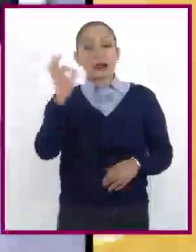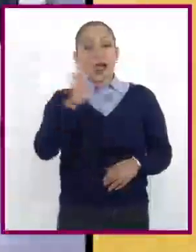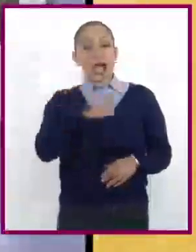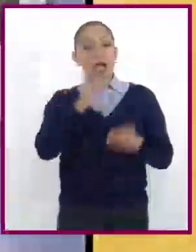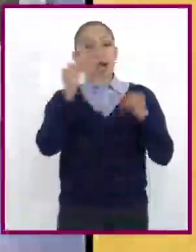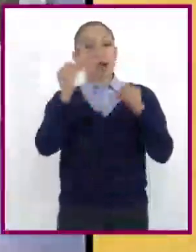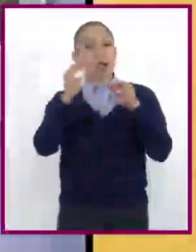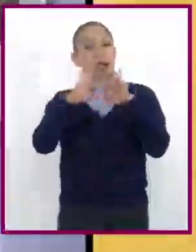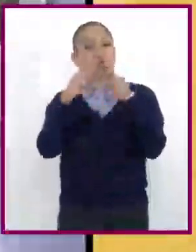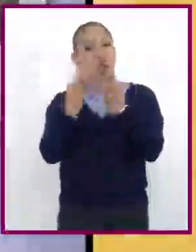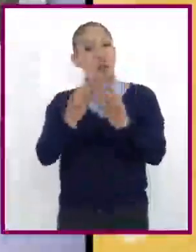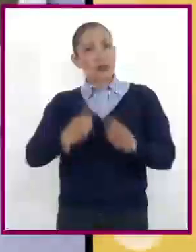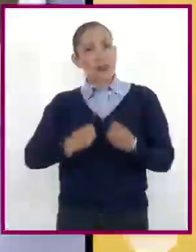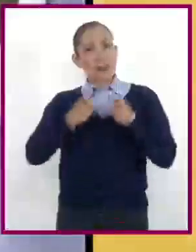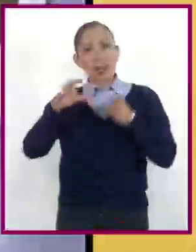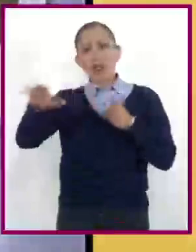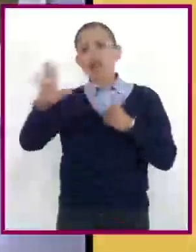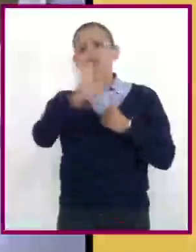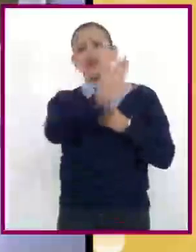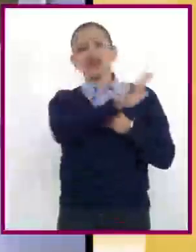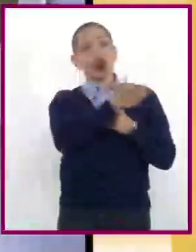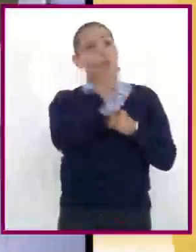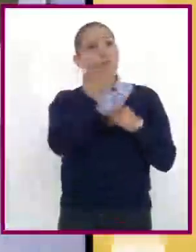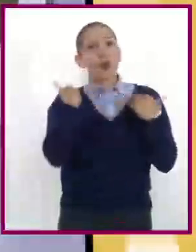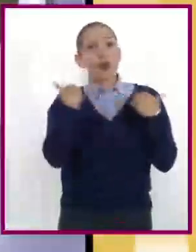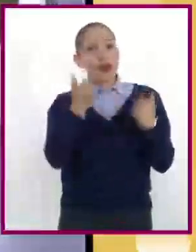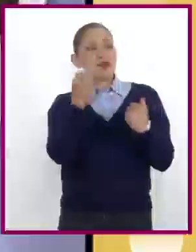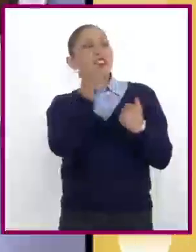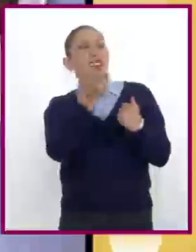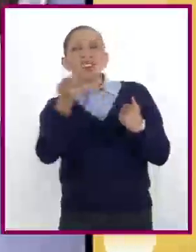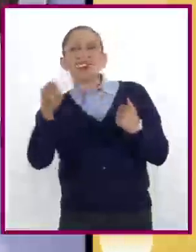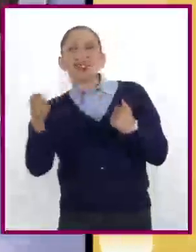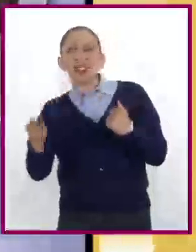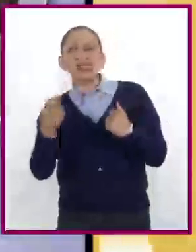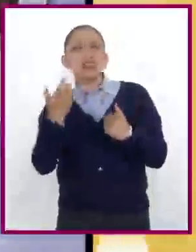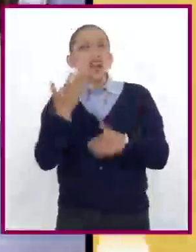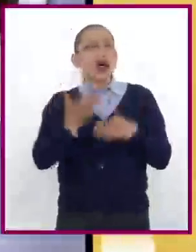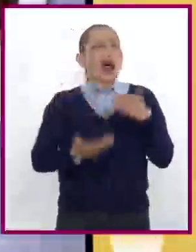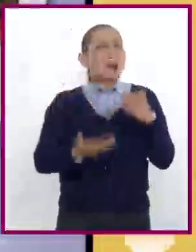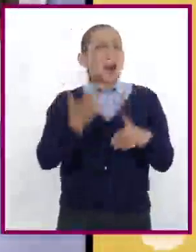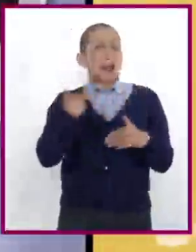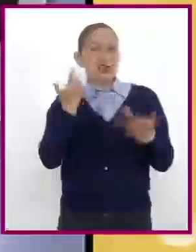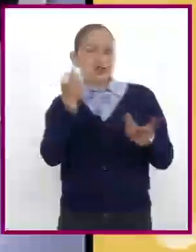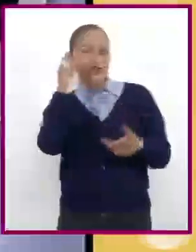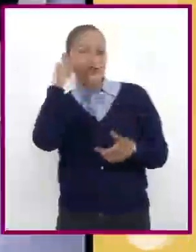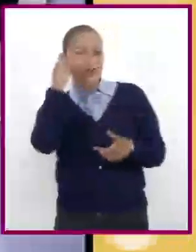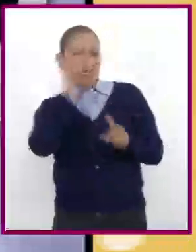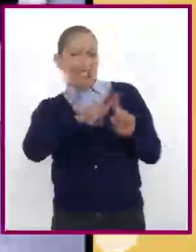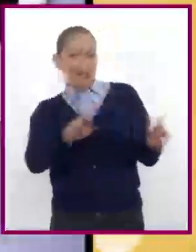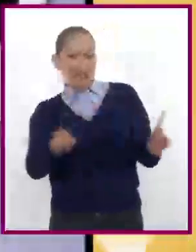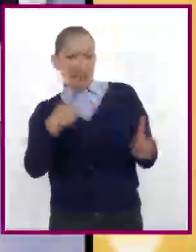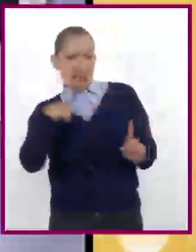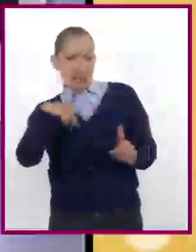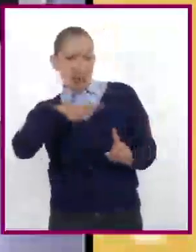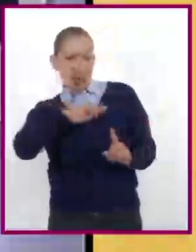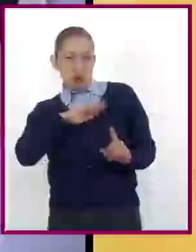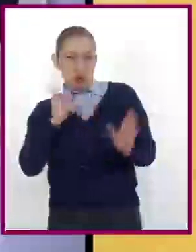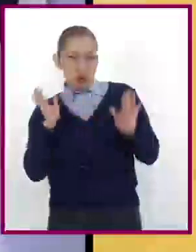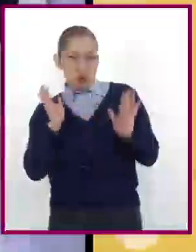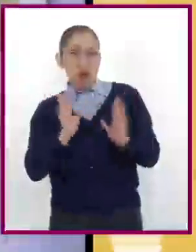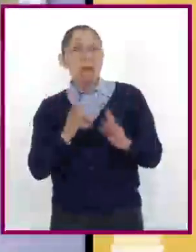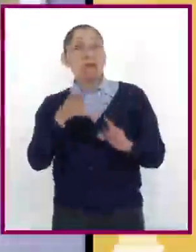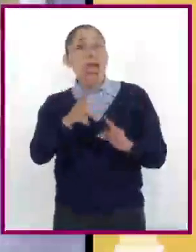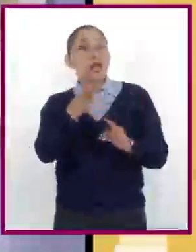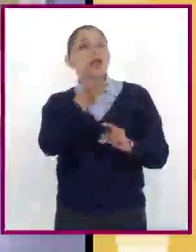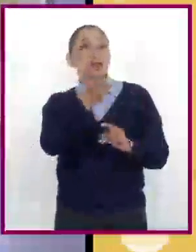haya muchas formas de vida y costumbres que no comprendamos e incluso nos disgusten por ser distintas a las nuestras.